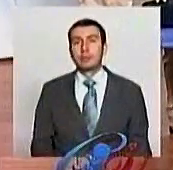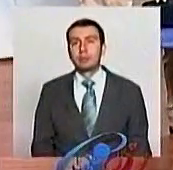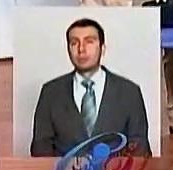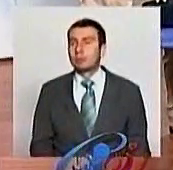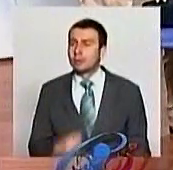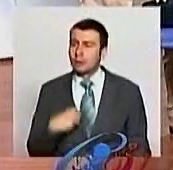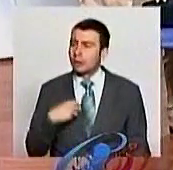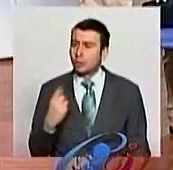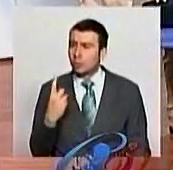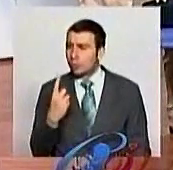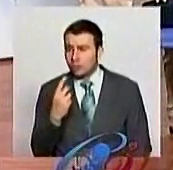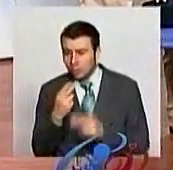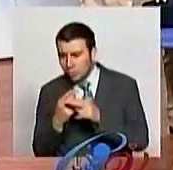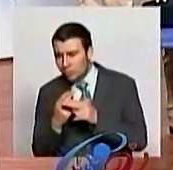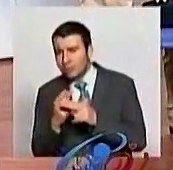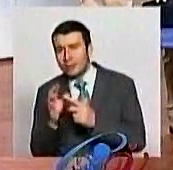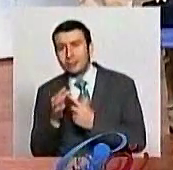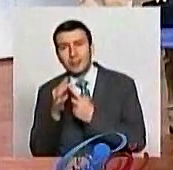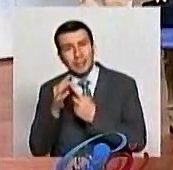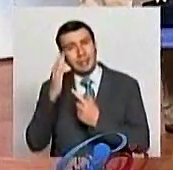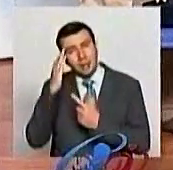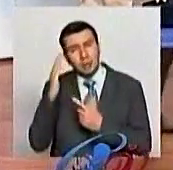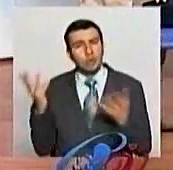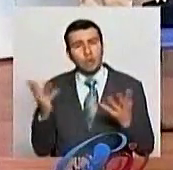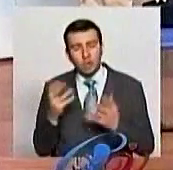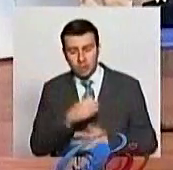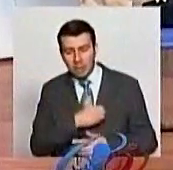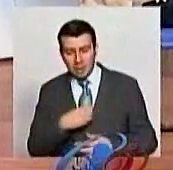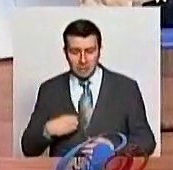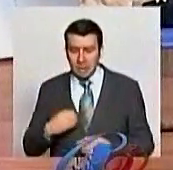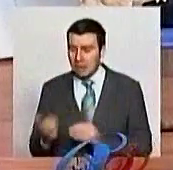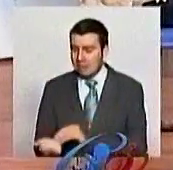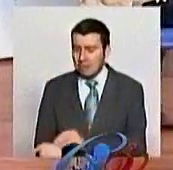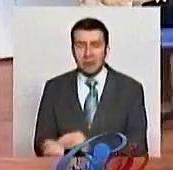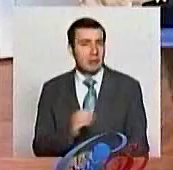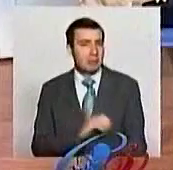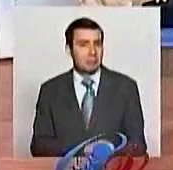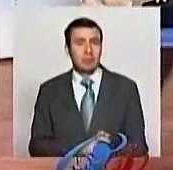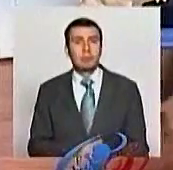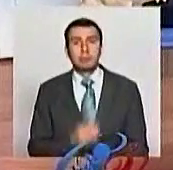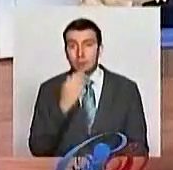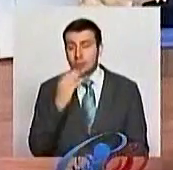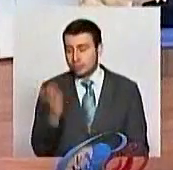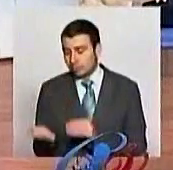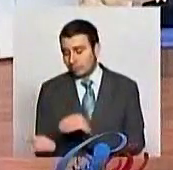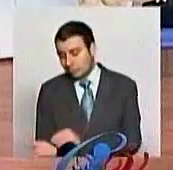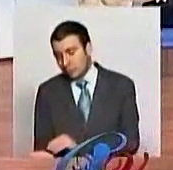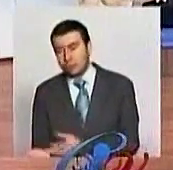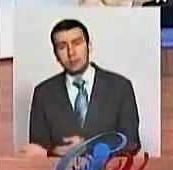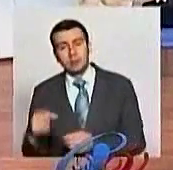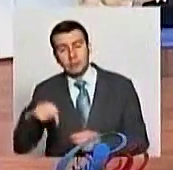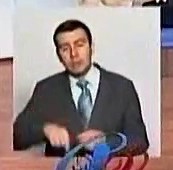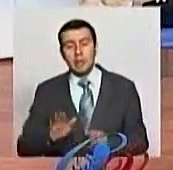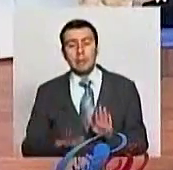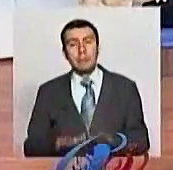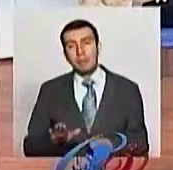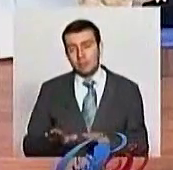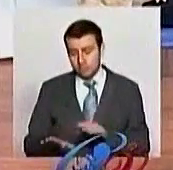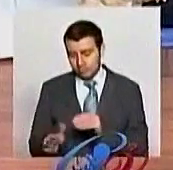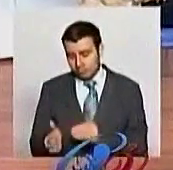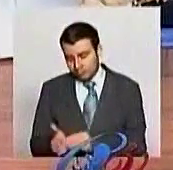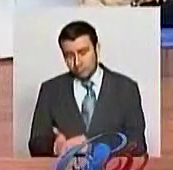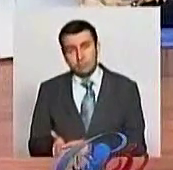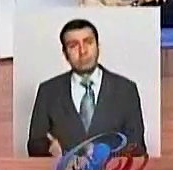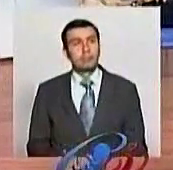especial, ¿cierto? En la mano derecha tenemos para el pie derecho